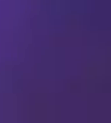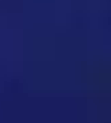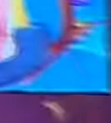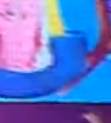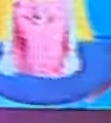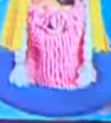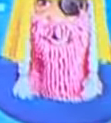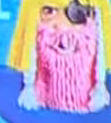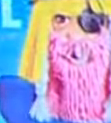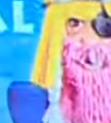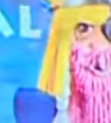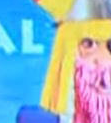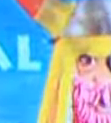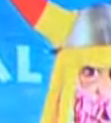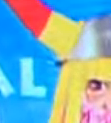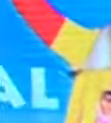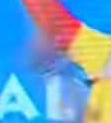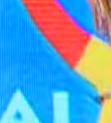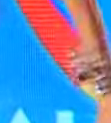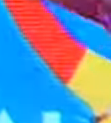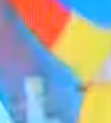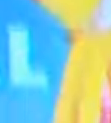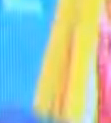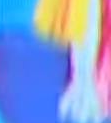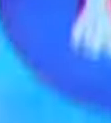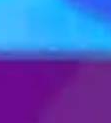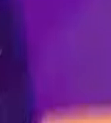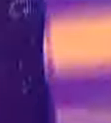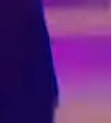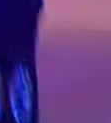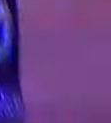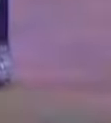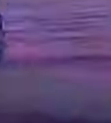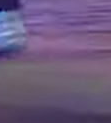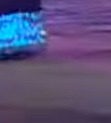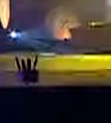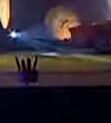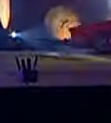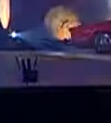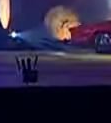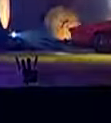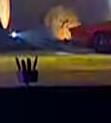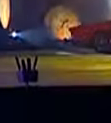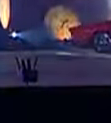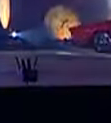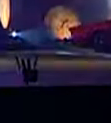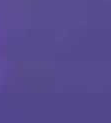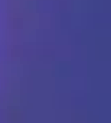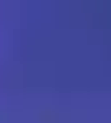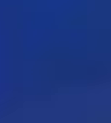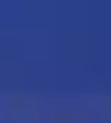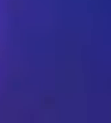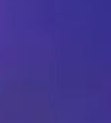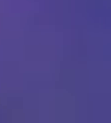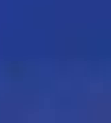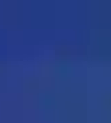jack, jack, jack, jack, jack. Ein, zwei, mambo, jumbo, 3, 4, that's my number. 5, 6, jump and kick.